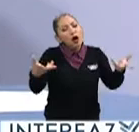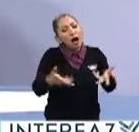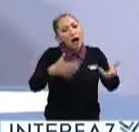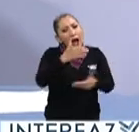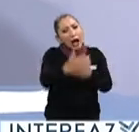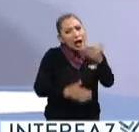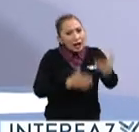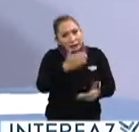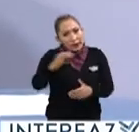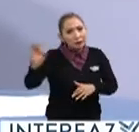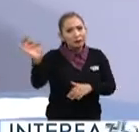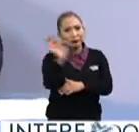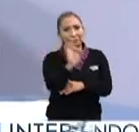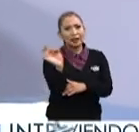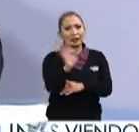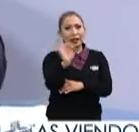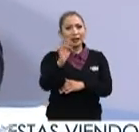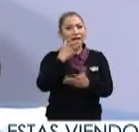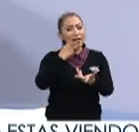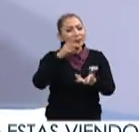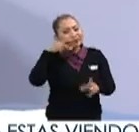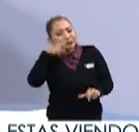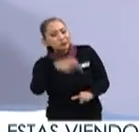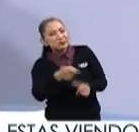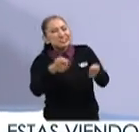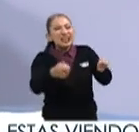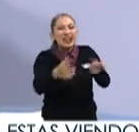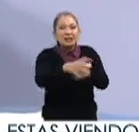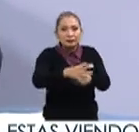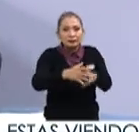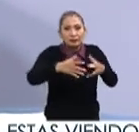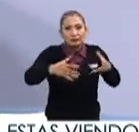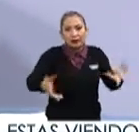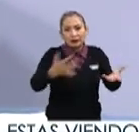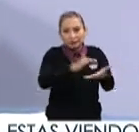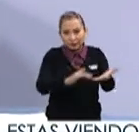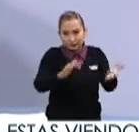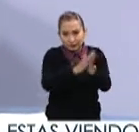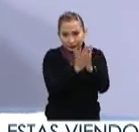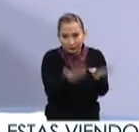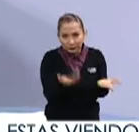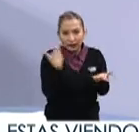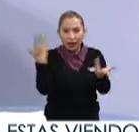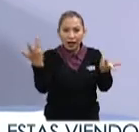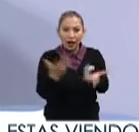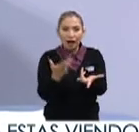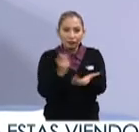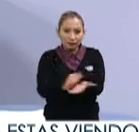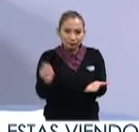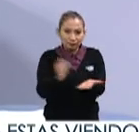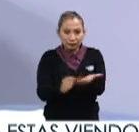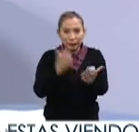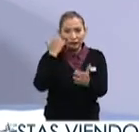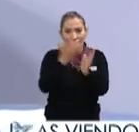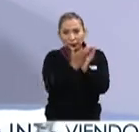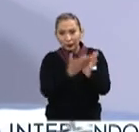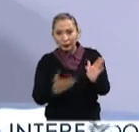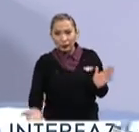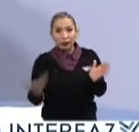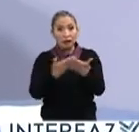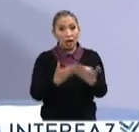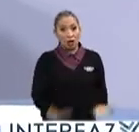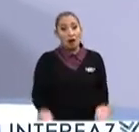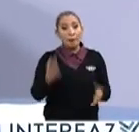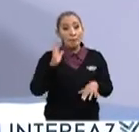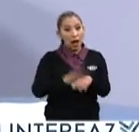la posibilidad de abordar estas grandes literaturas que se han venido desarrollando a lo largo de los años y que